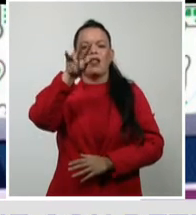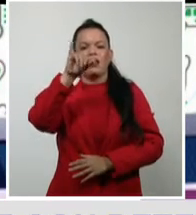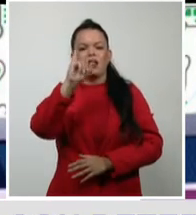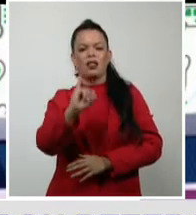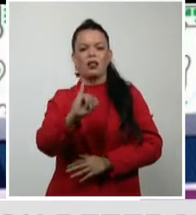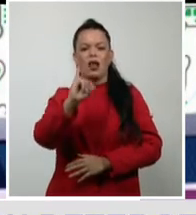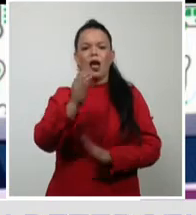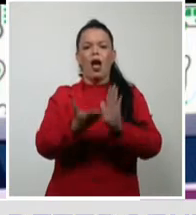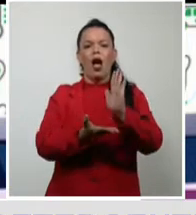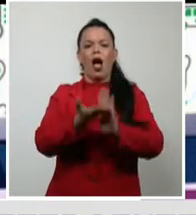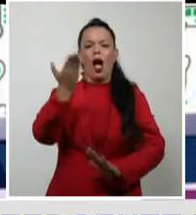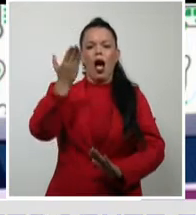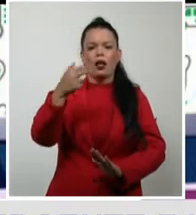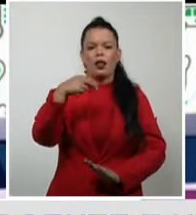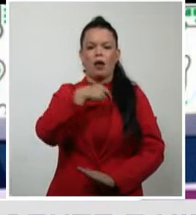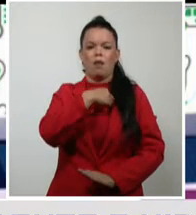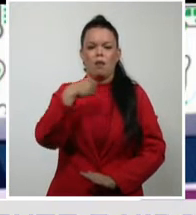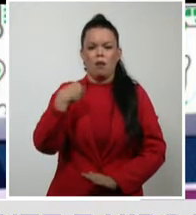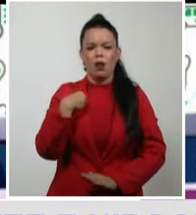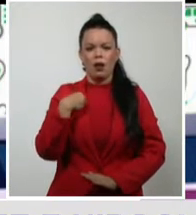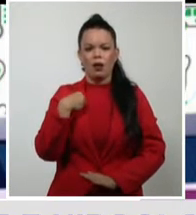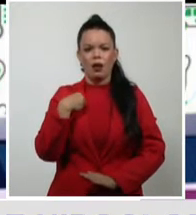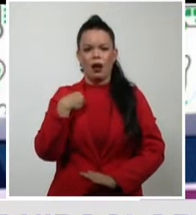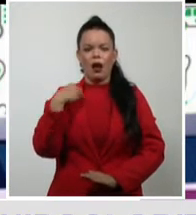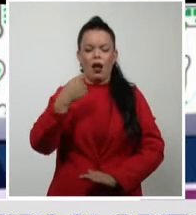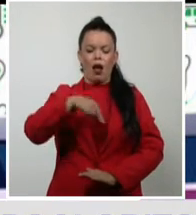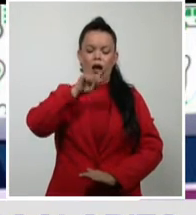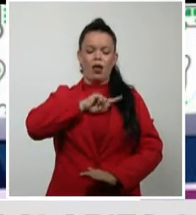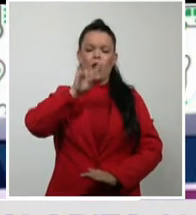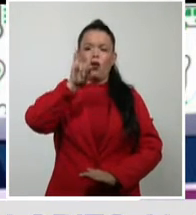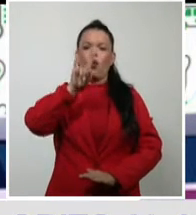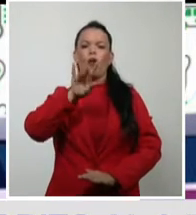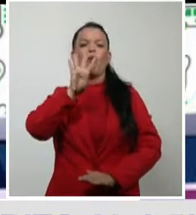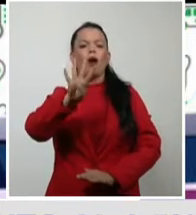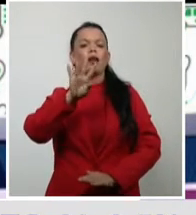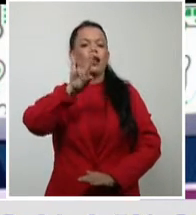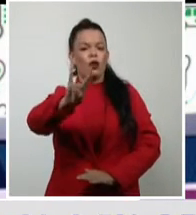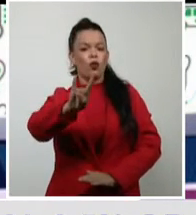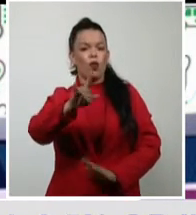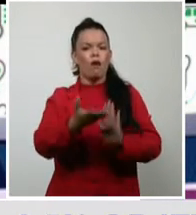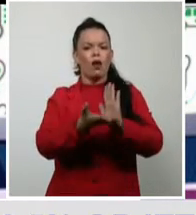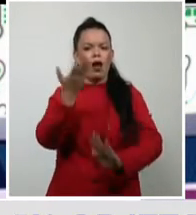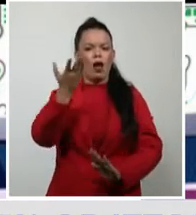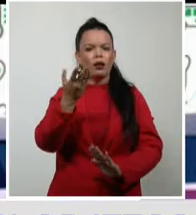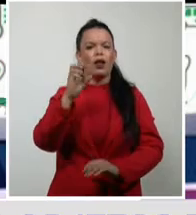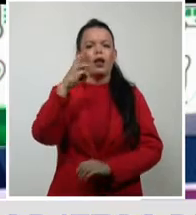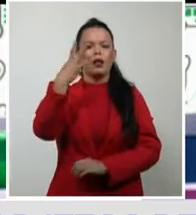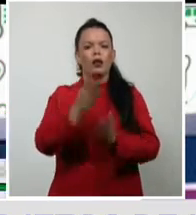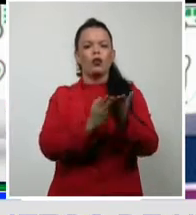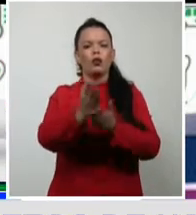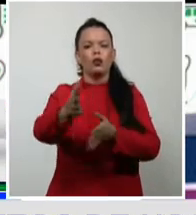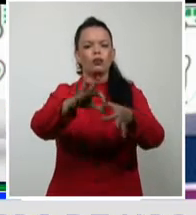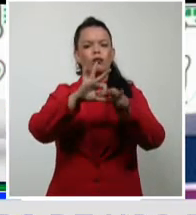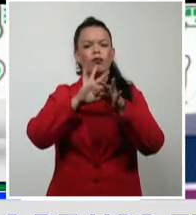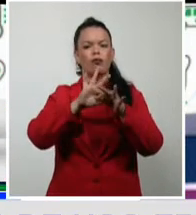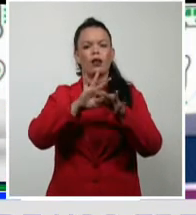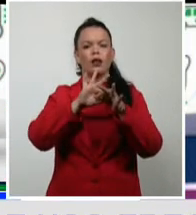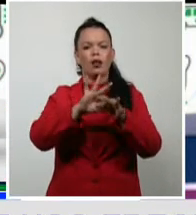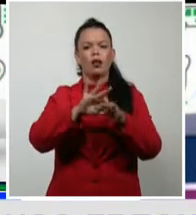este momento, 49 en el día de ayer y 3 personas se mantienen en estado críticos y 4